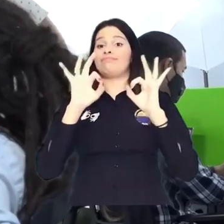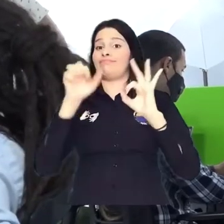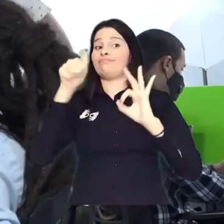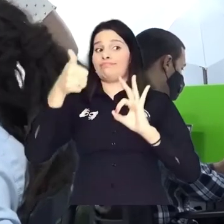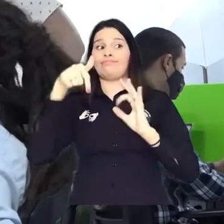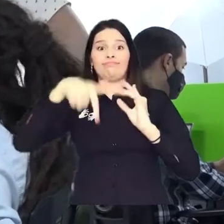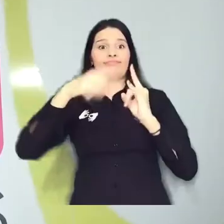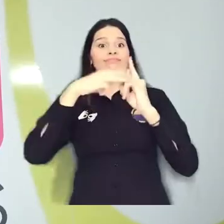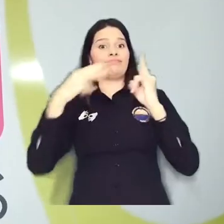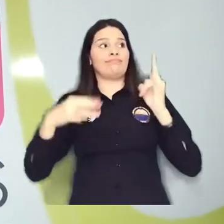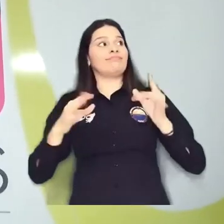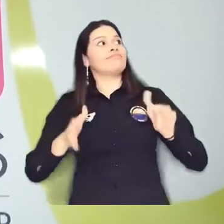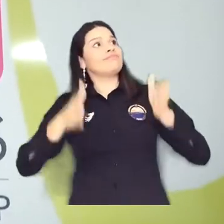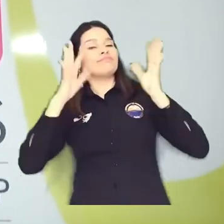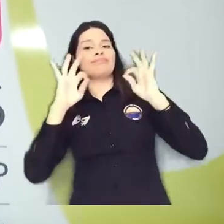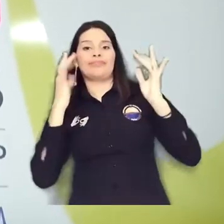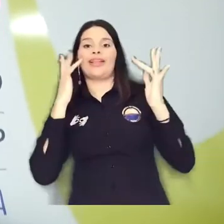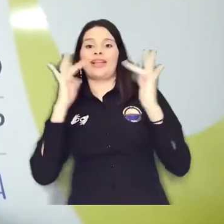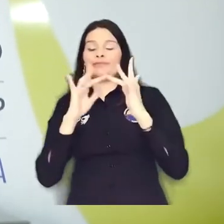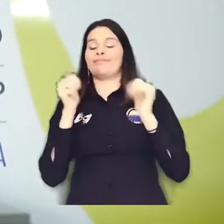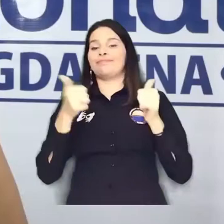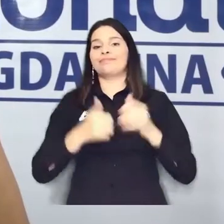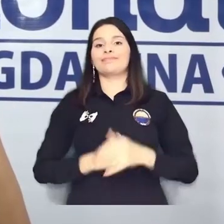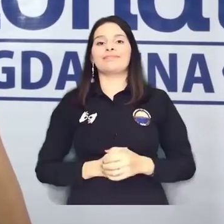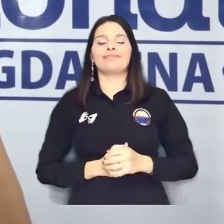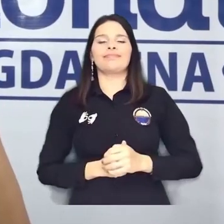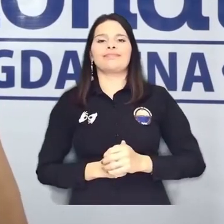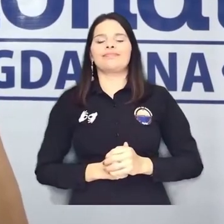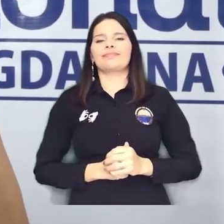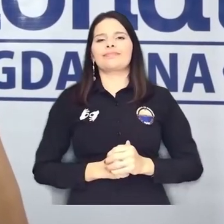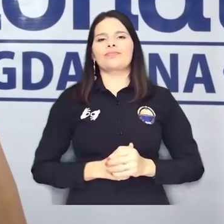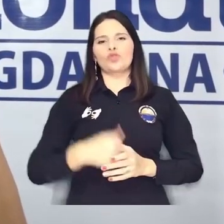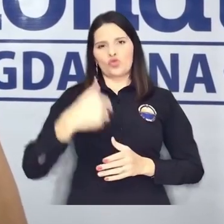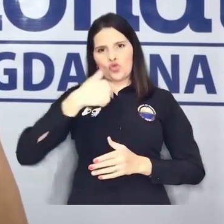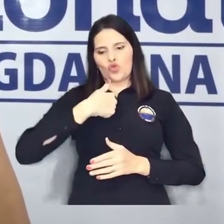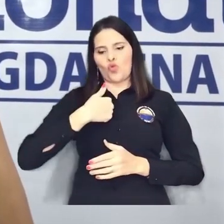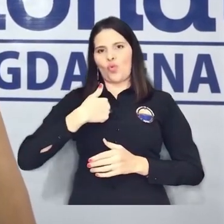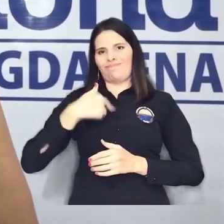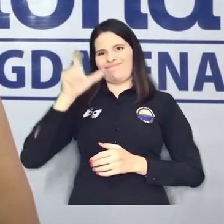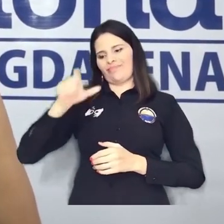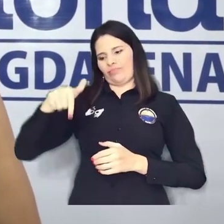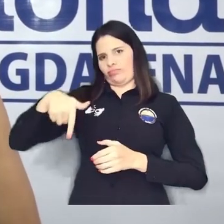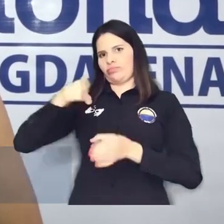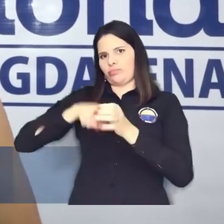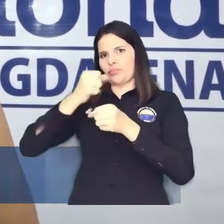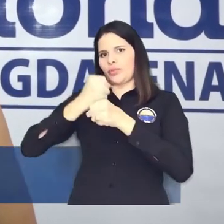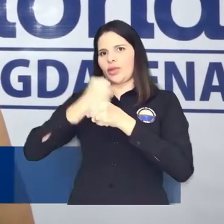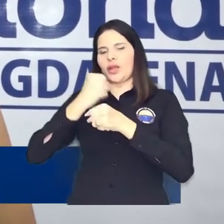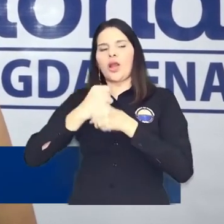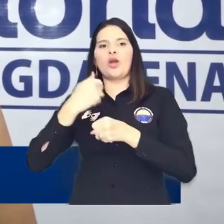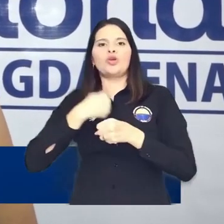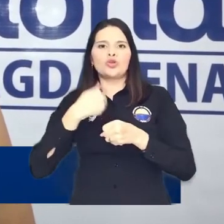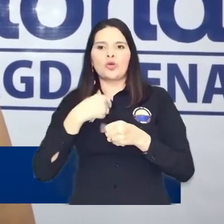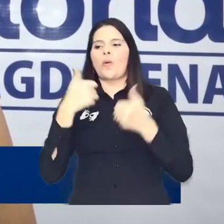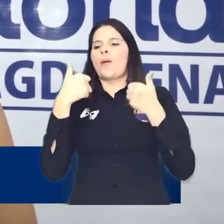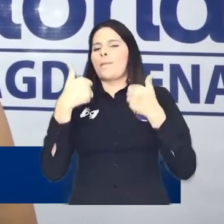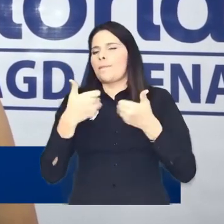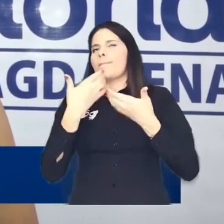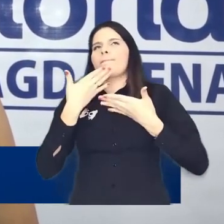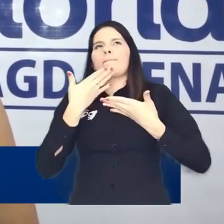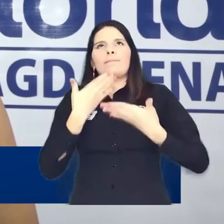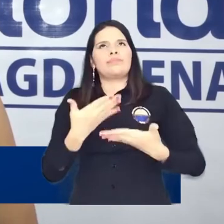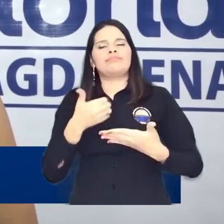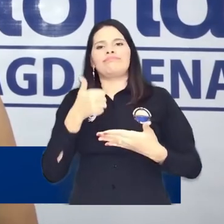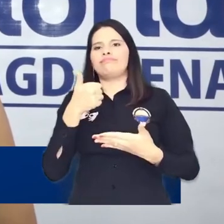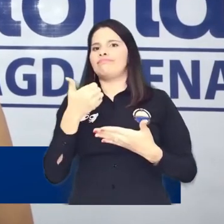precisamente de las nuevas tecnologías en la educación básicamente como p como trabajador pues está bueno más cómodo haciendo sus actividades y